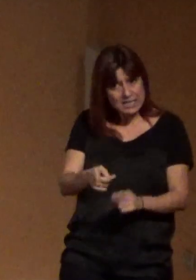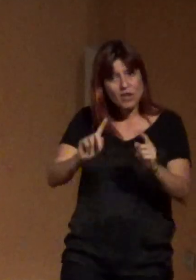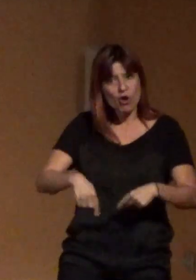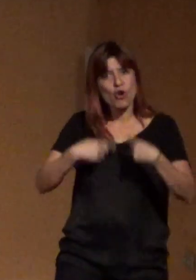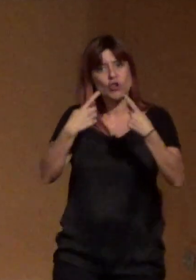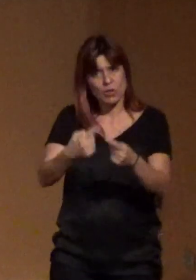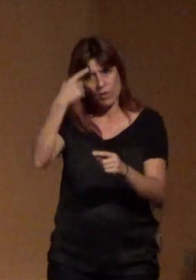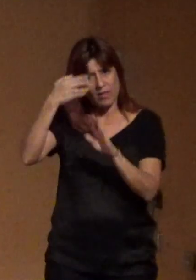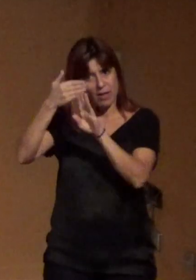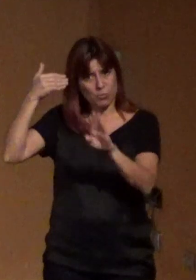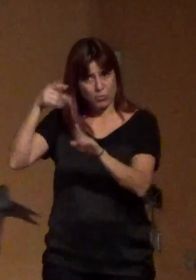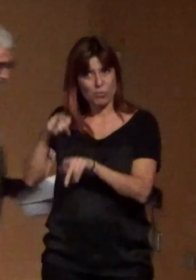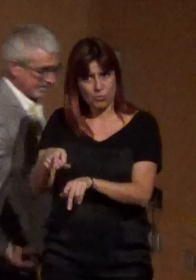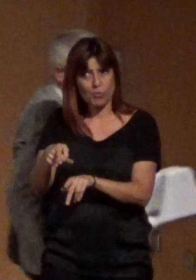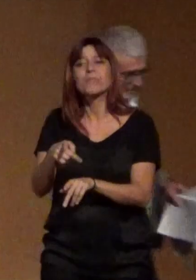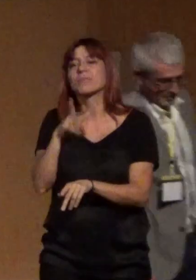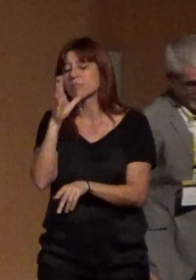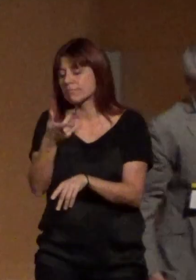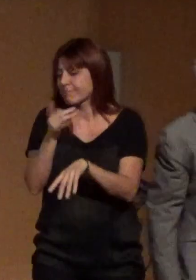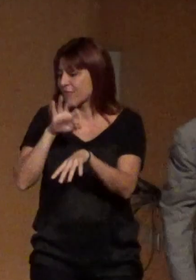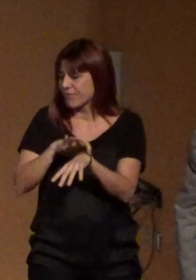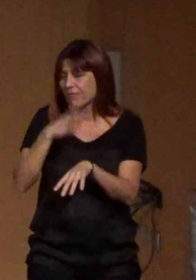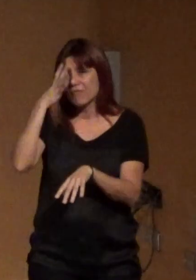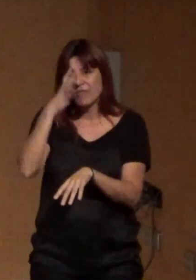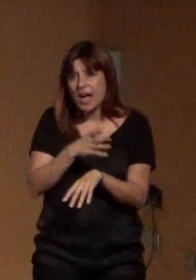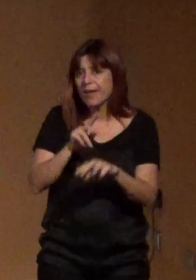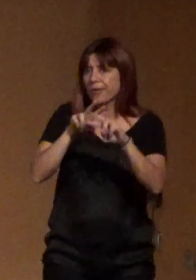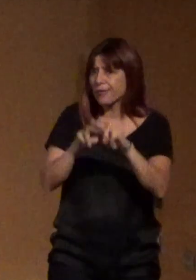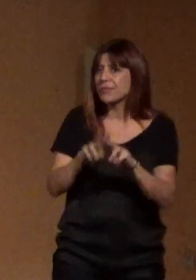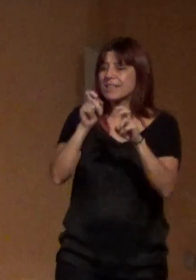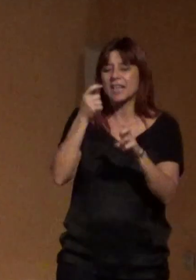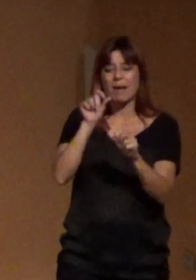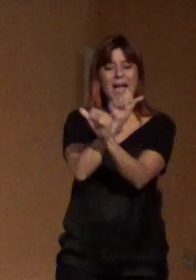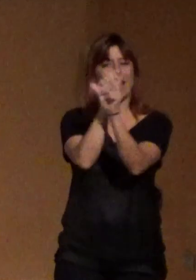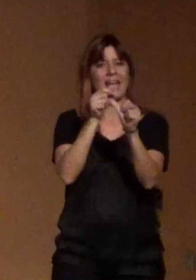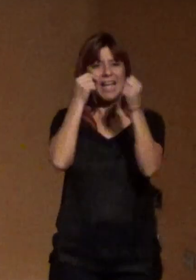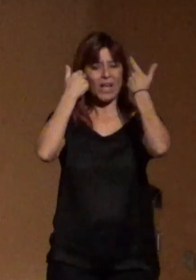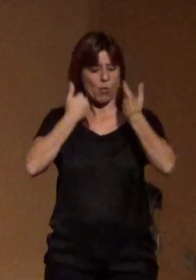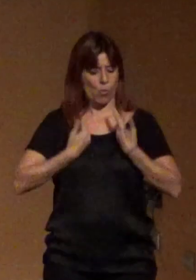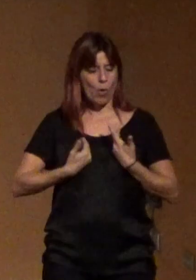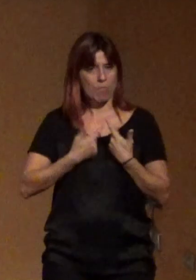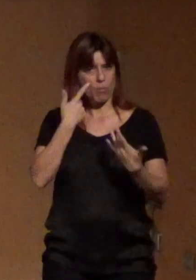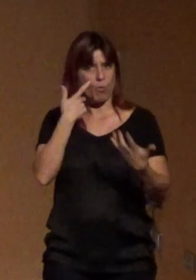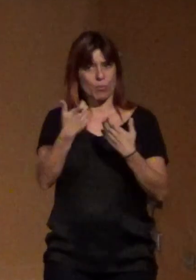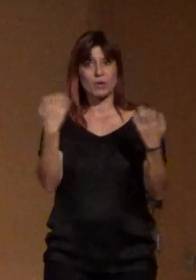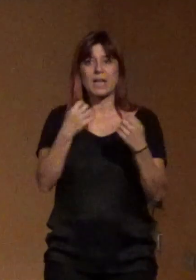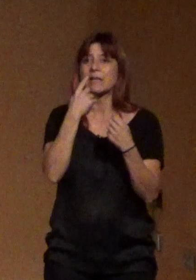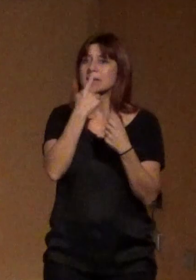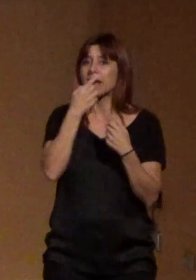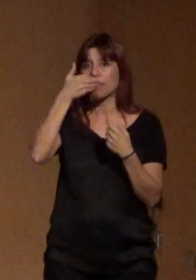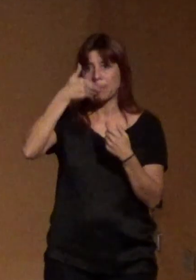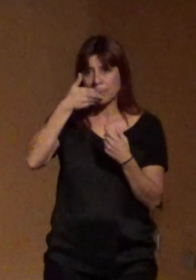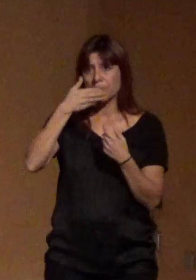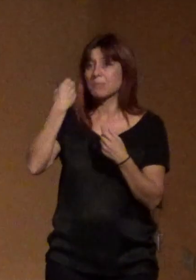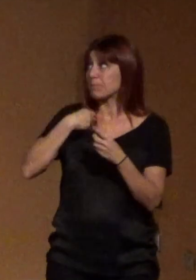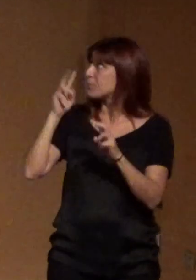veces desapercibido, ¿no? Hay un fallo del medro, en fin, voy a poner el aspecto fenotípico, el aspecto morfológico, que es el labio superior fino, el